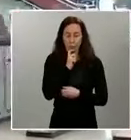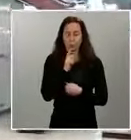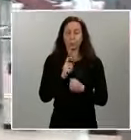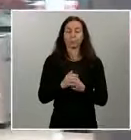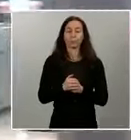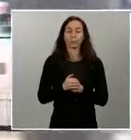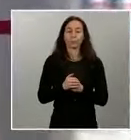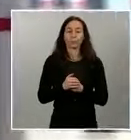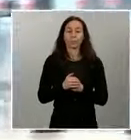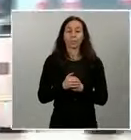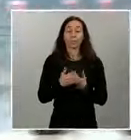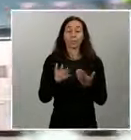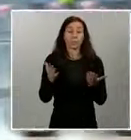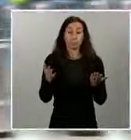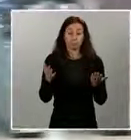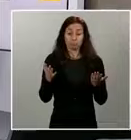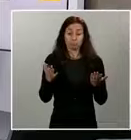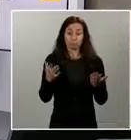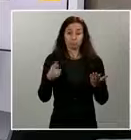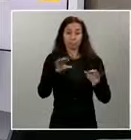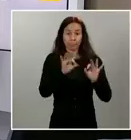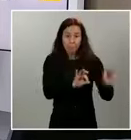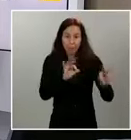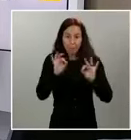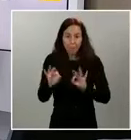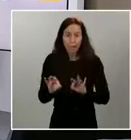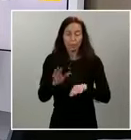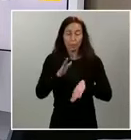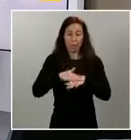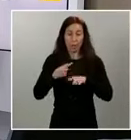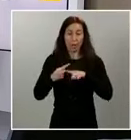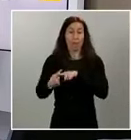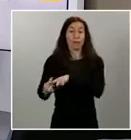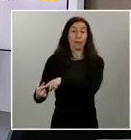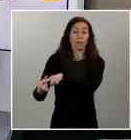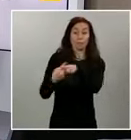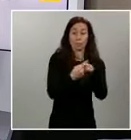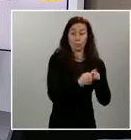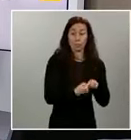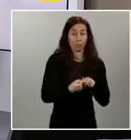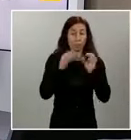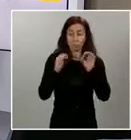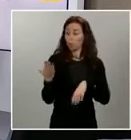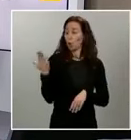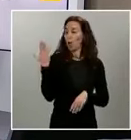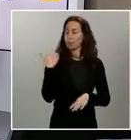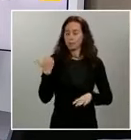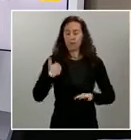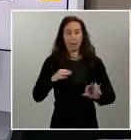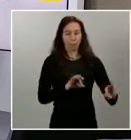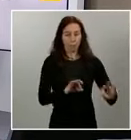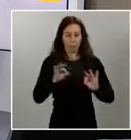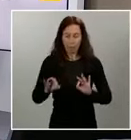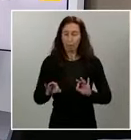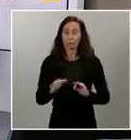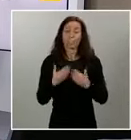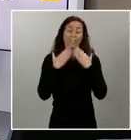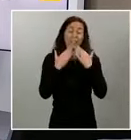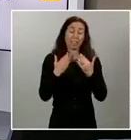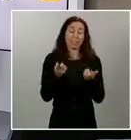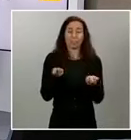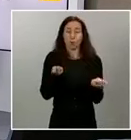Todo el dispositivo y los puntos concretos de reparto se diseñaron a lo largo del día de ayer a través de la coordinación de las